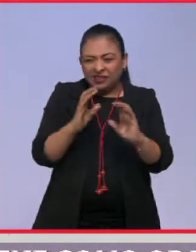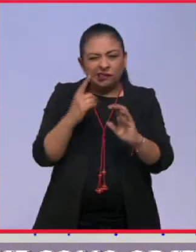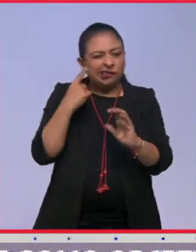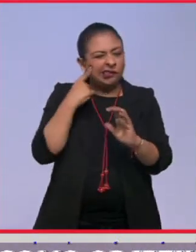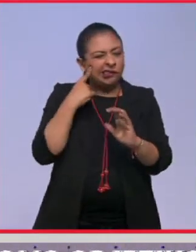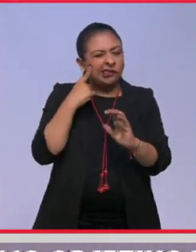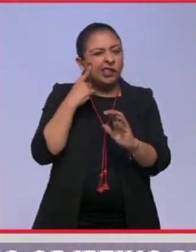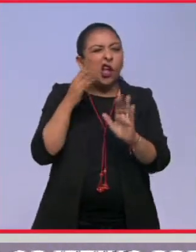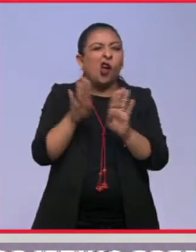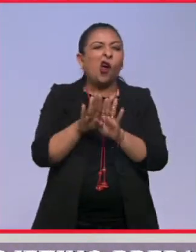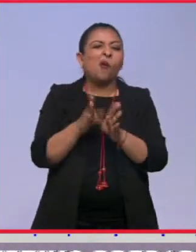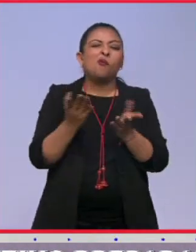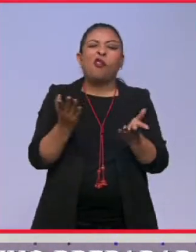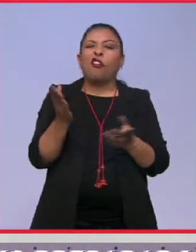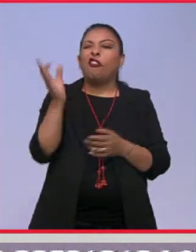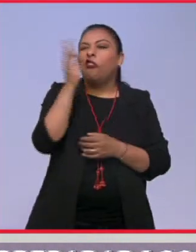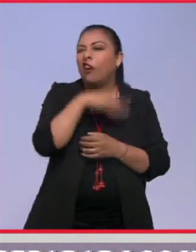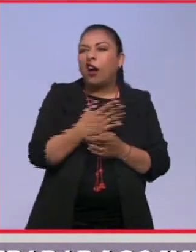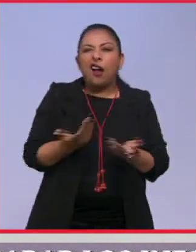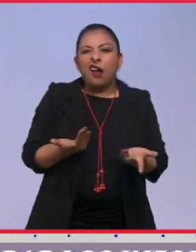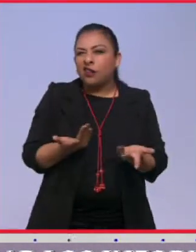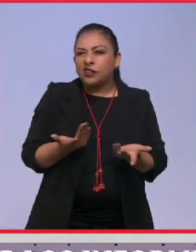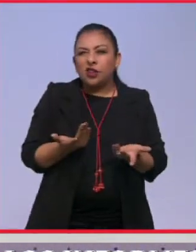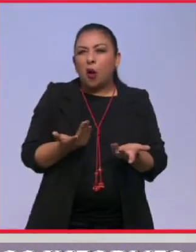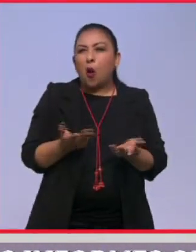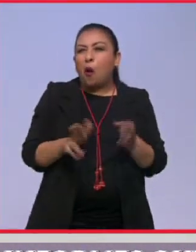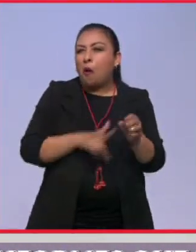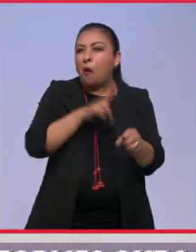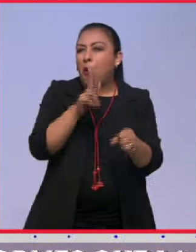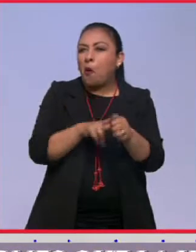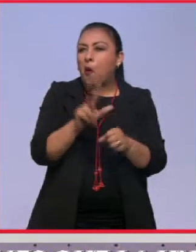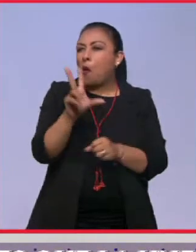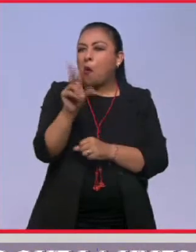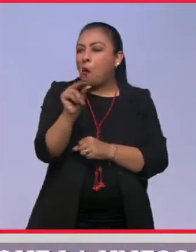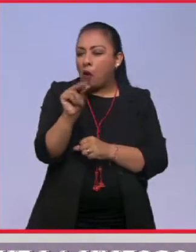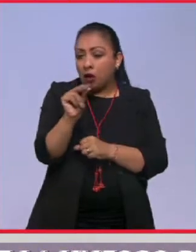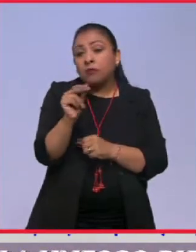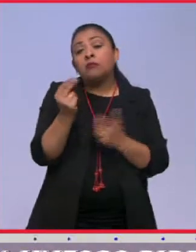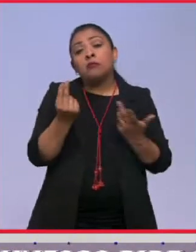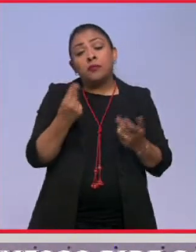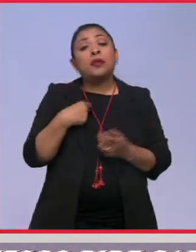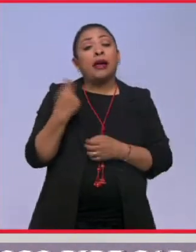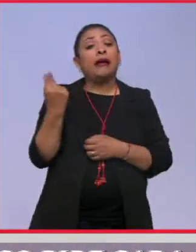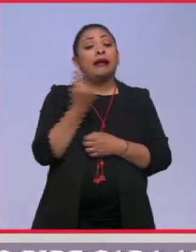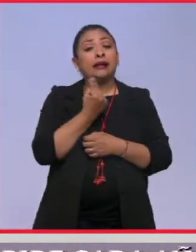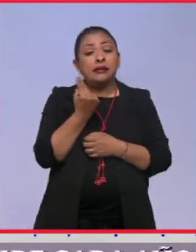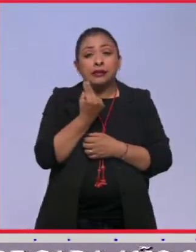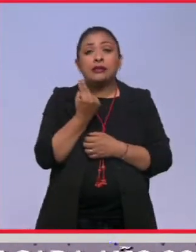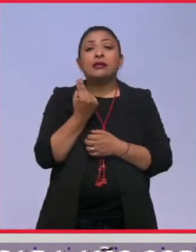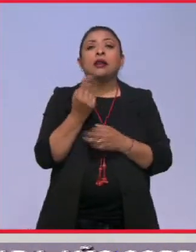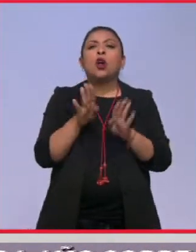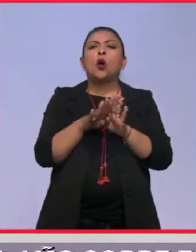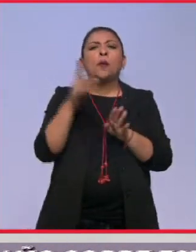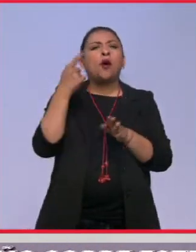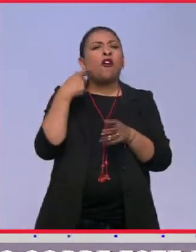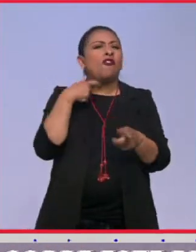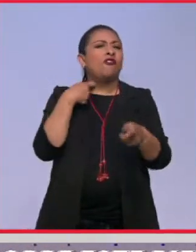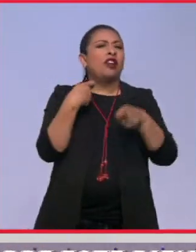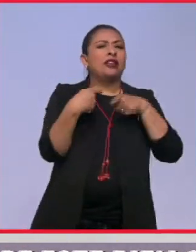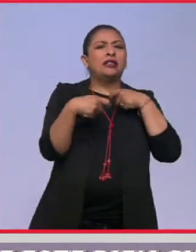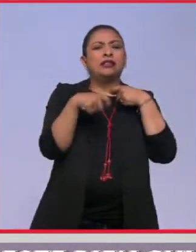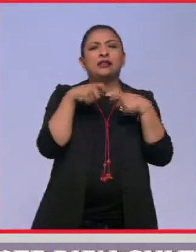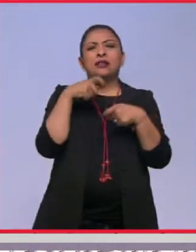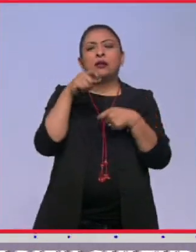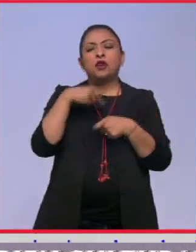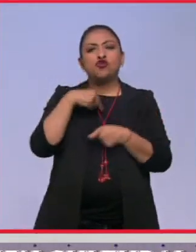muy falso y pues no espontáneo, no natural. Entonces sí tienes que tener mucha flexibilidad y mucha